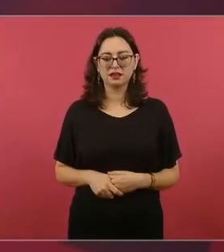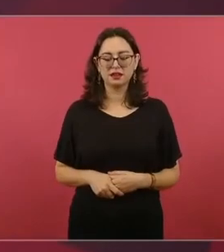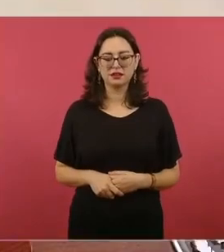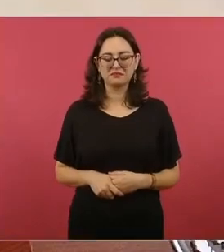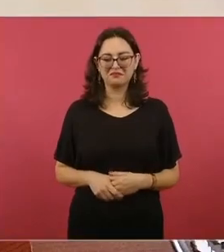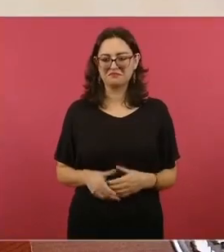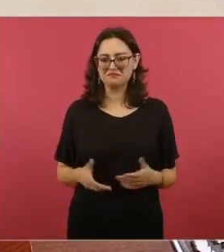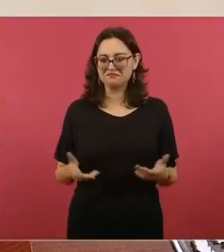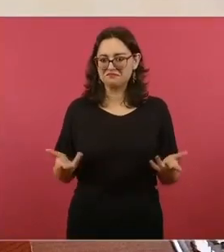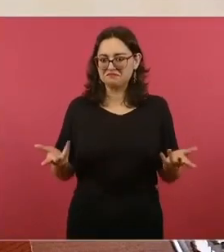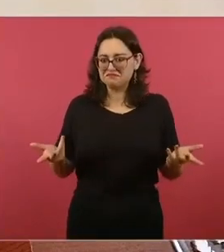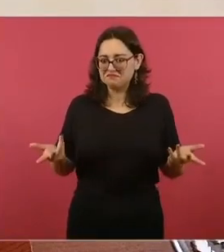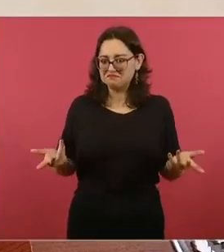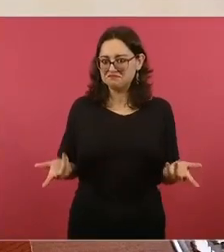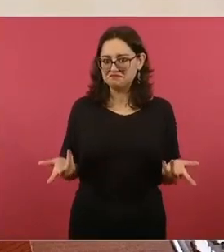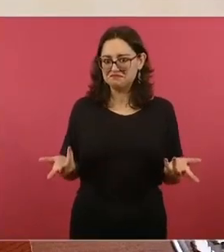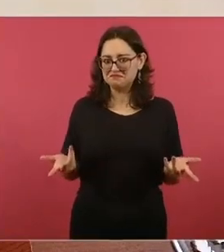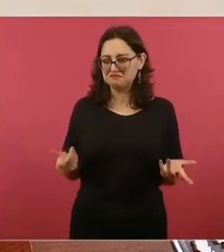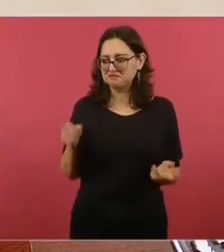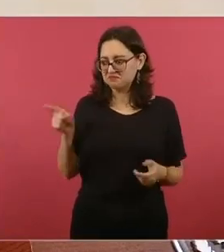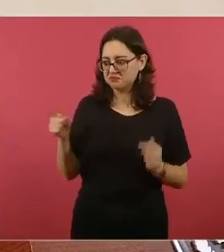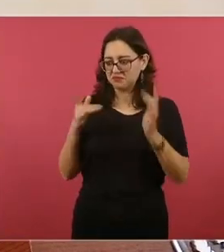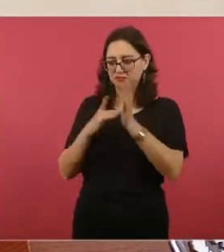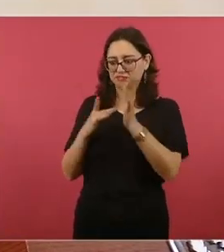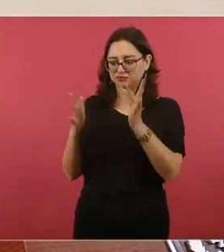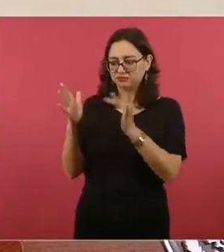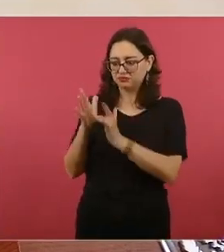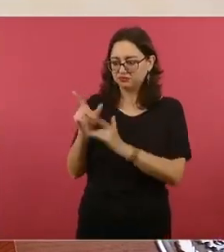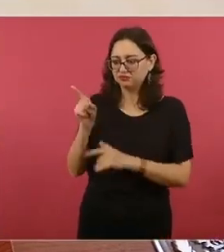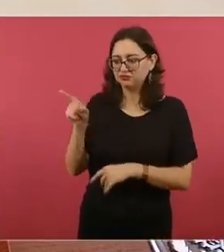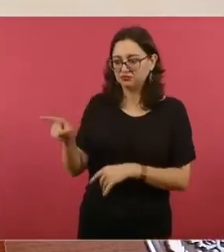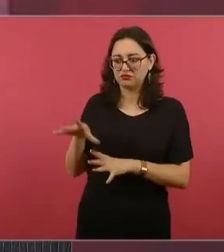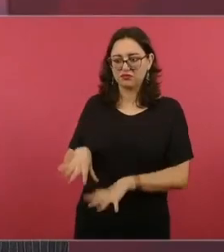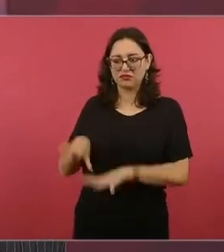¿Quién crucificó a Jesús?